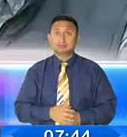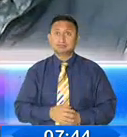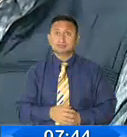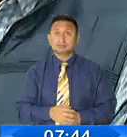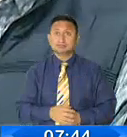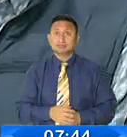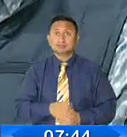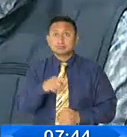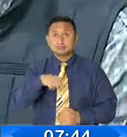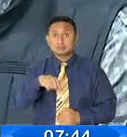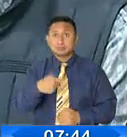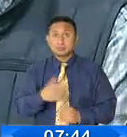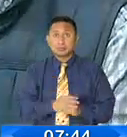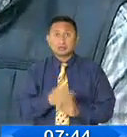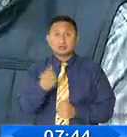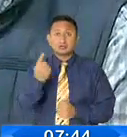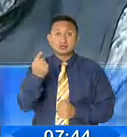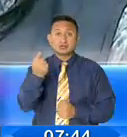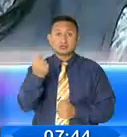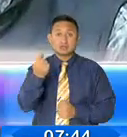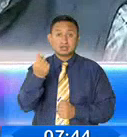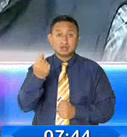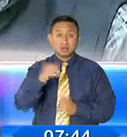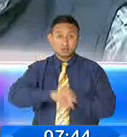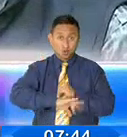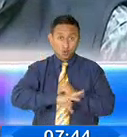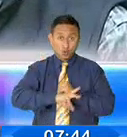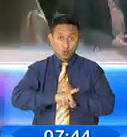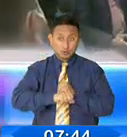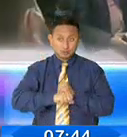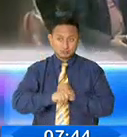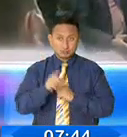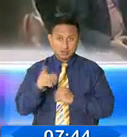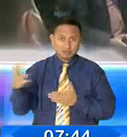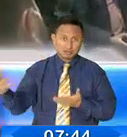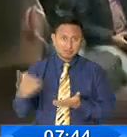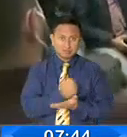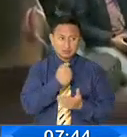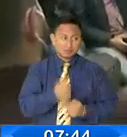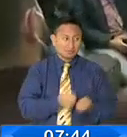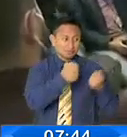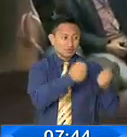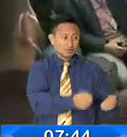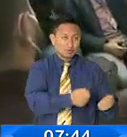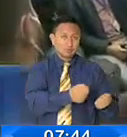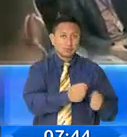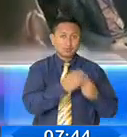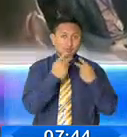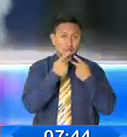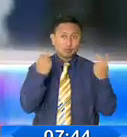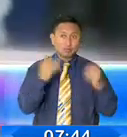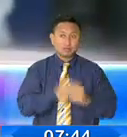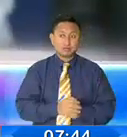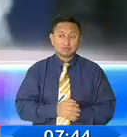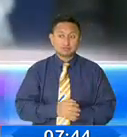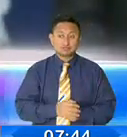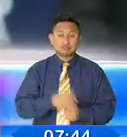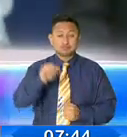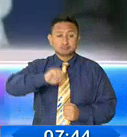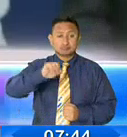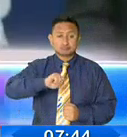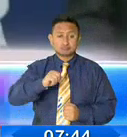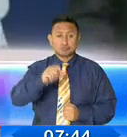que el dinero mal habido se devuelva a las arcas fiscales. Indicó que así como se combatirá la corrupción, también se tomará medidas a quienes no